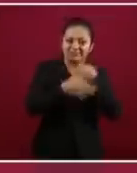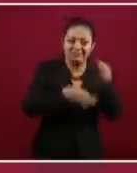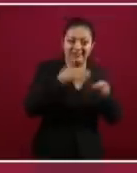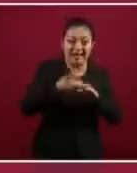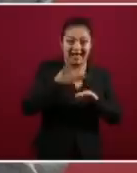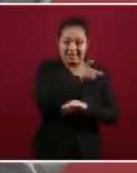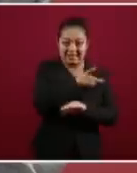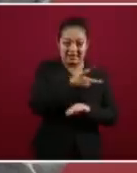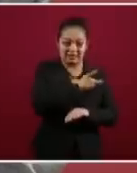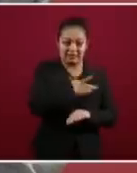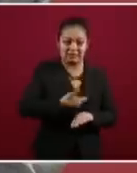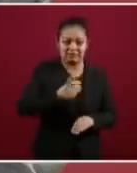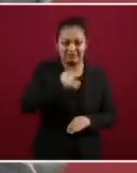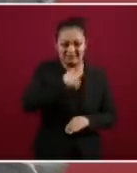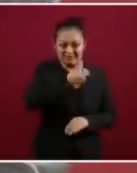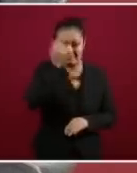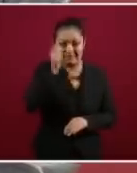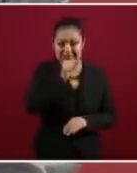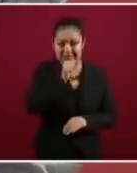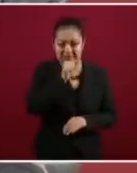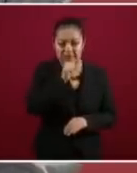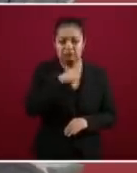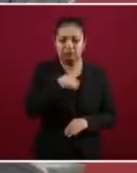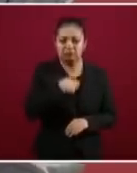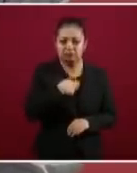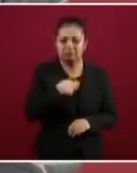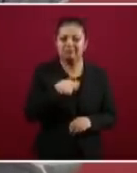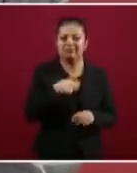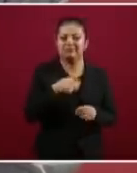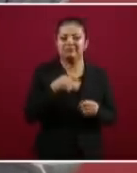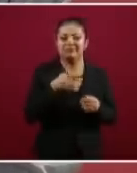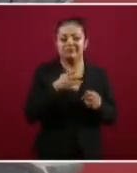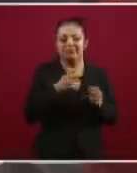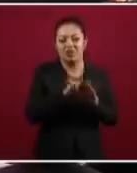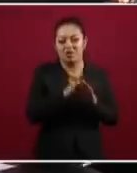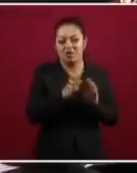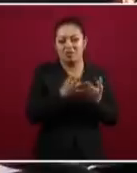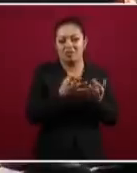yo dije que coincidía con el presidente Trump